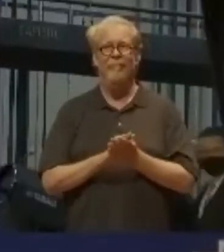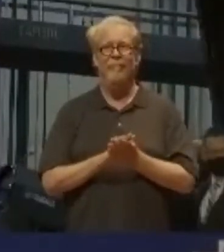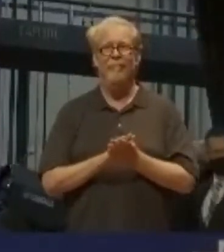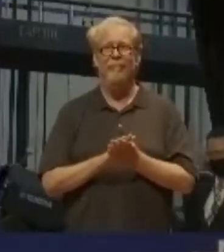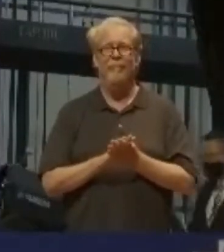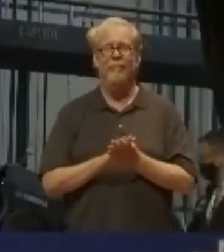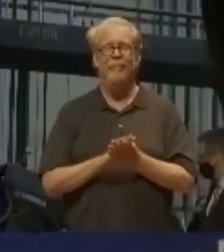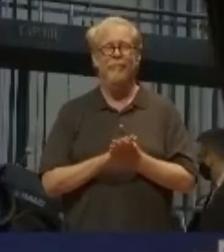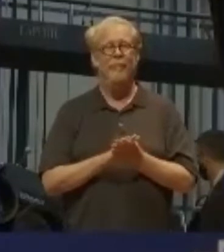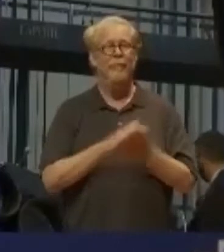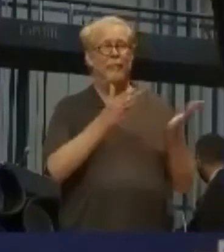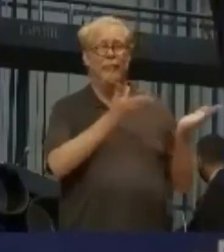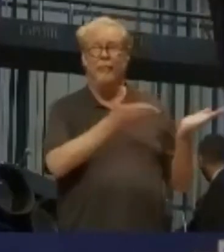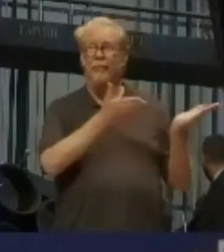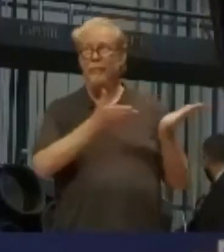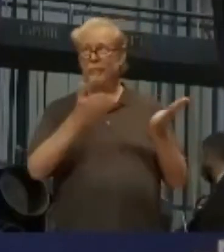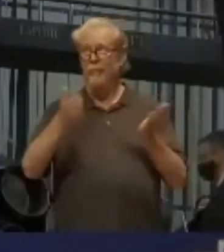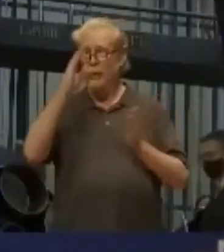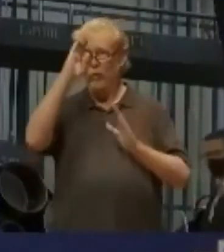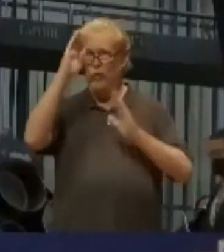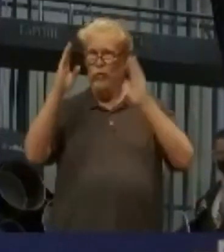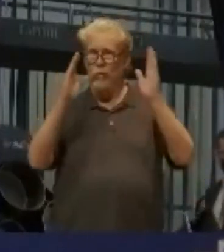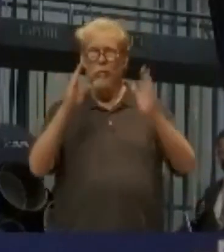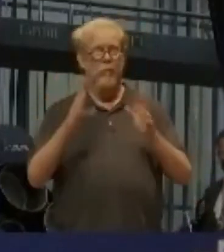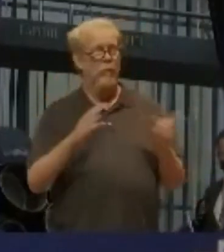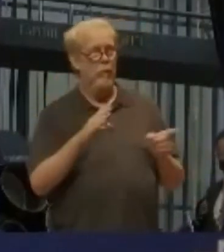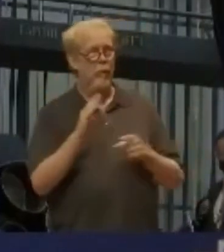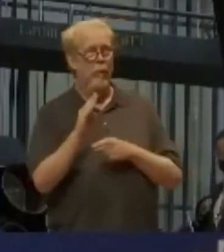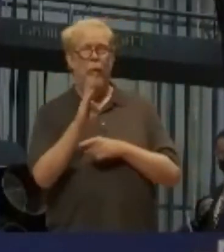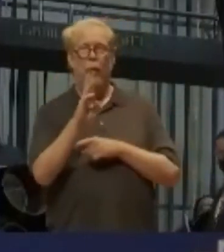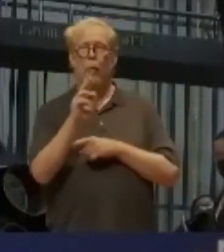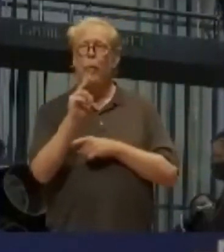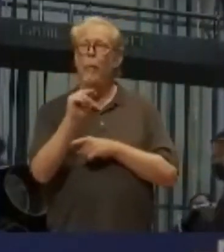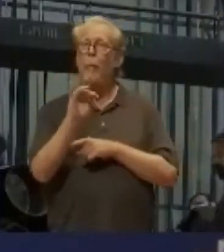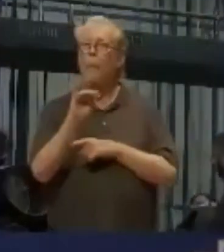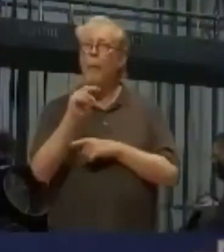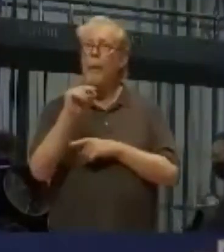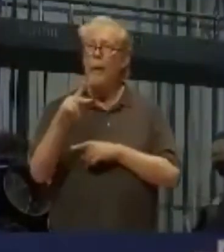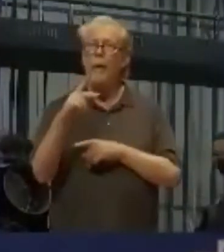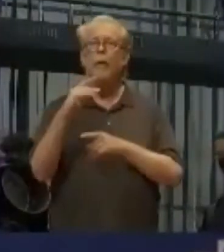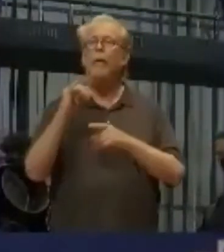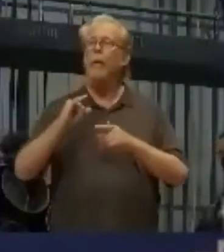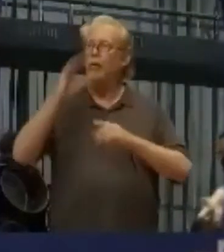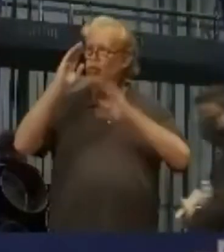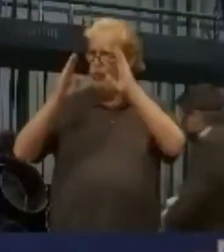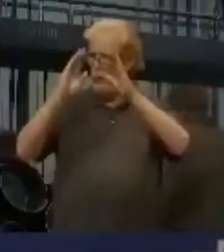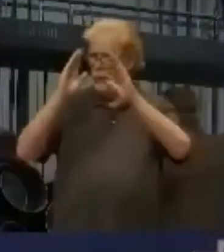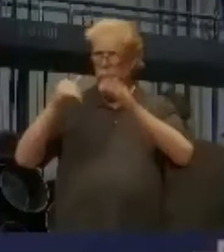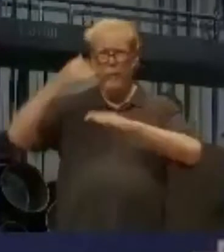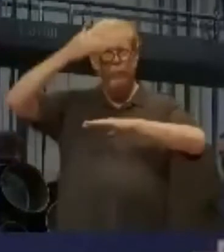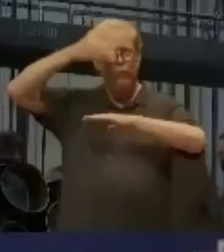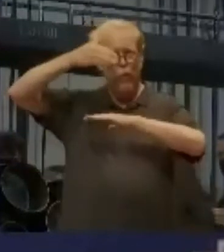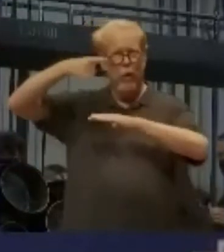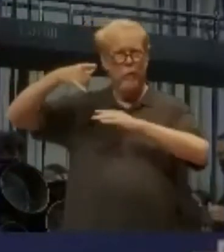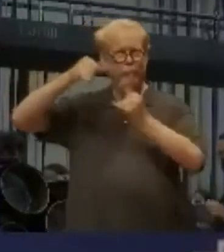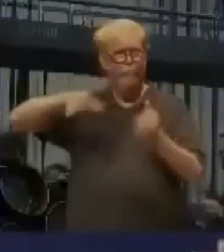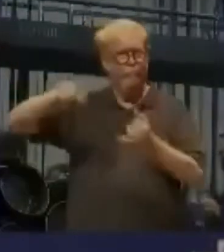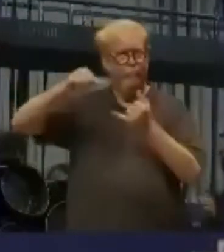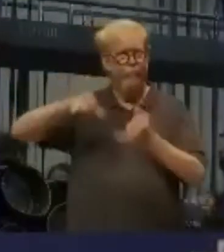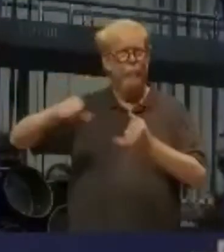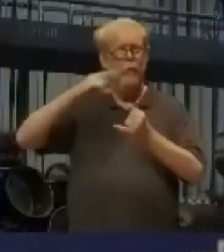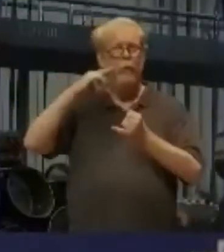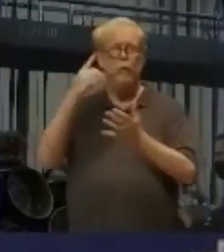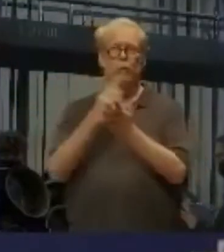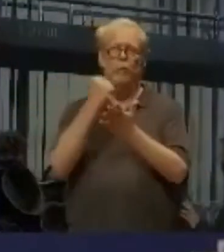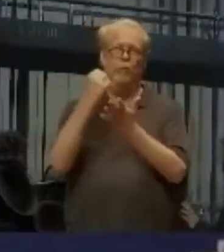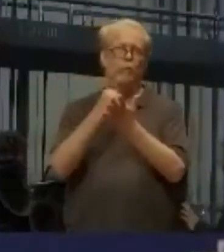Greeting you as you walked in was our award-winning. Ustedes ingresaban acá, también estaba la línea de cachiporistas